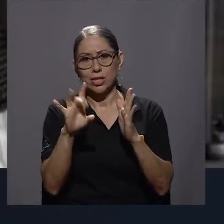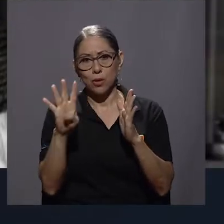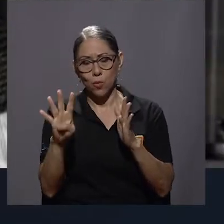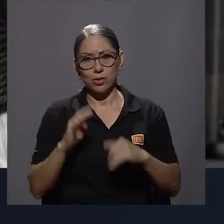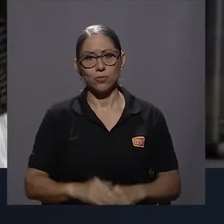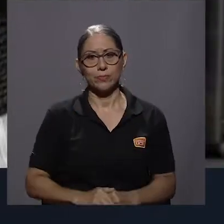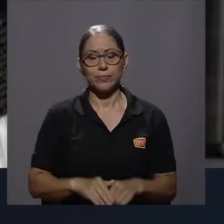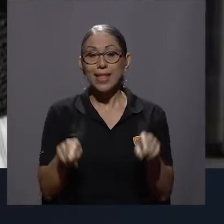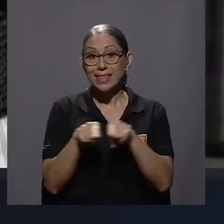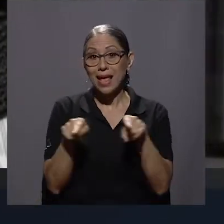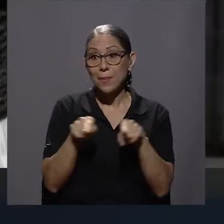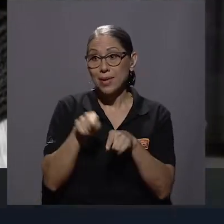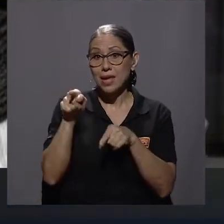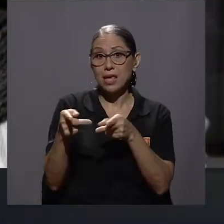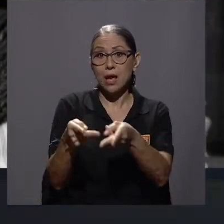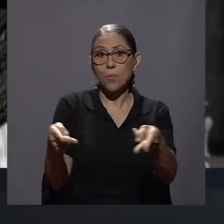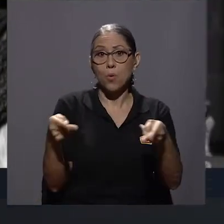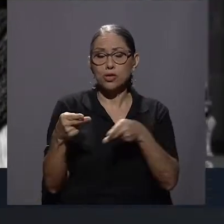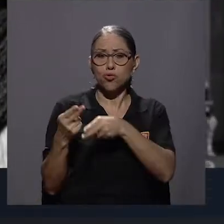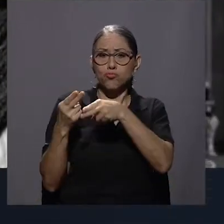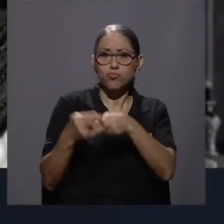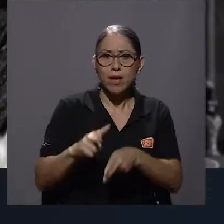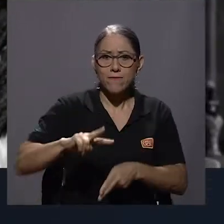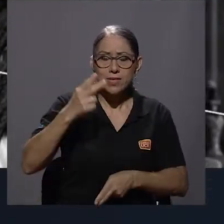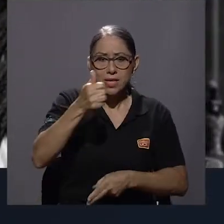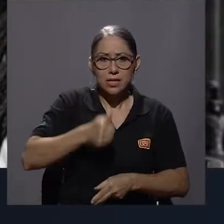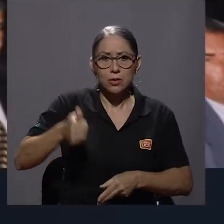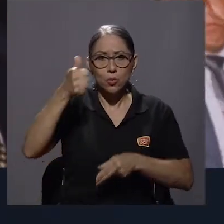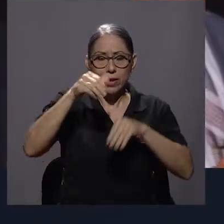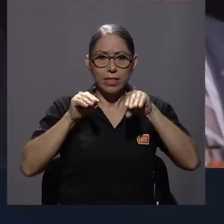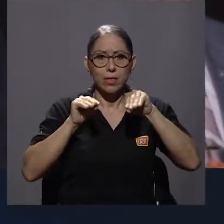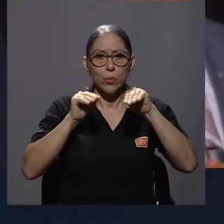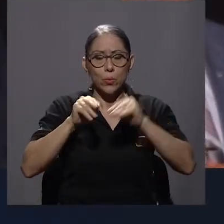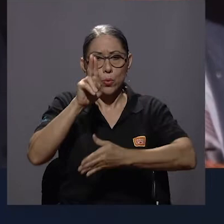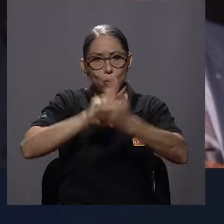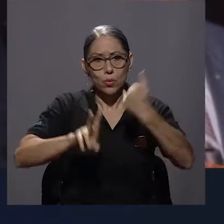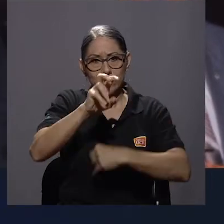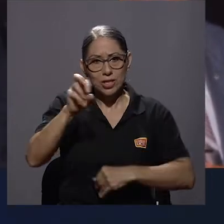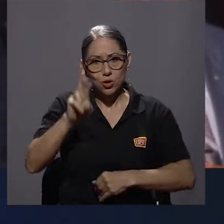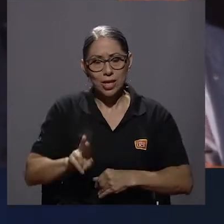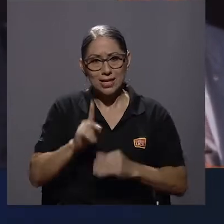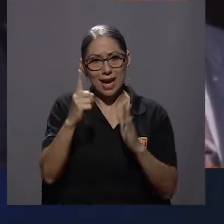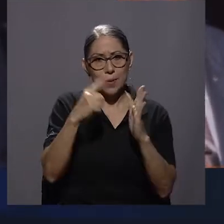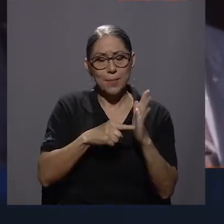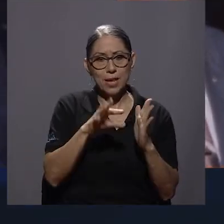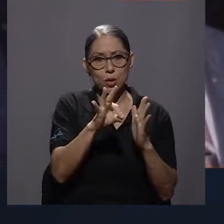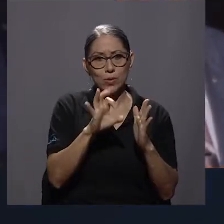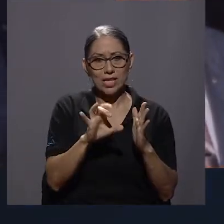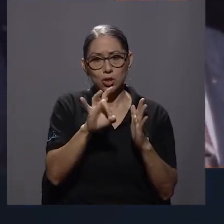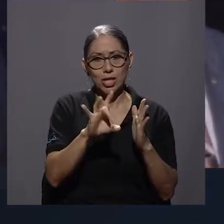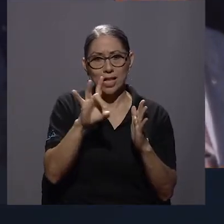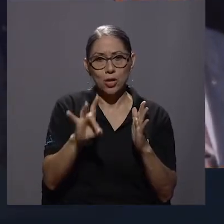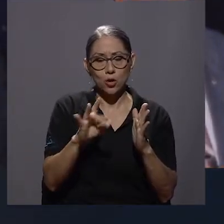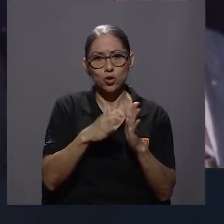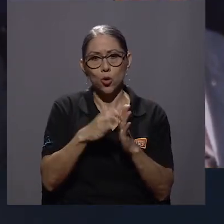1984. También ocupó el puesto de vicerrectora de docencia de la Universidad de Costa Rica,